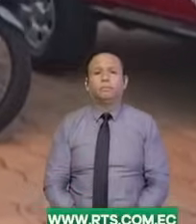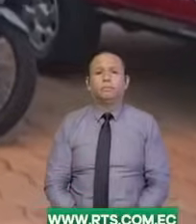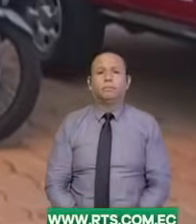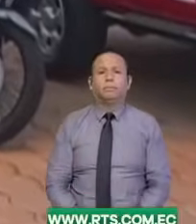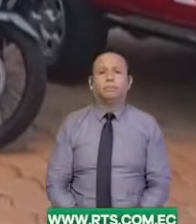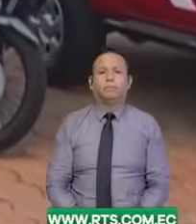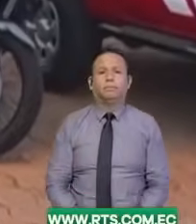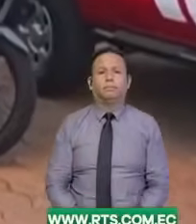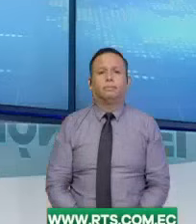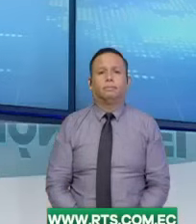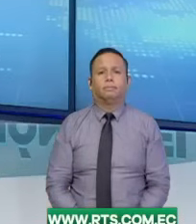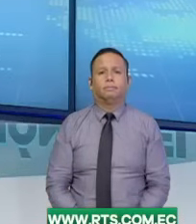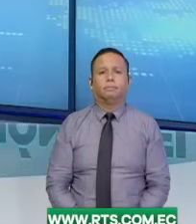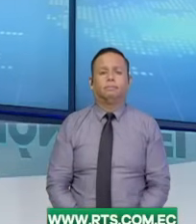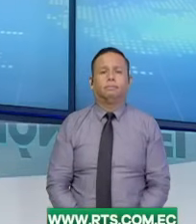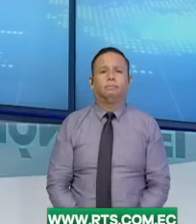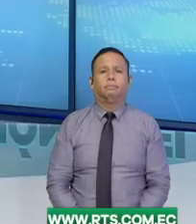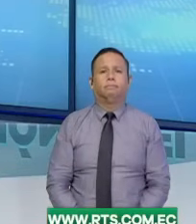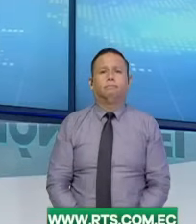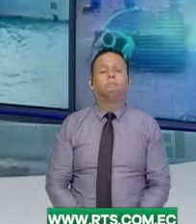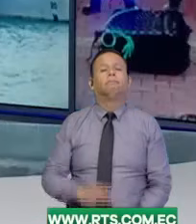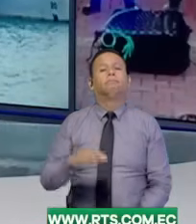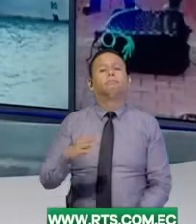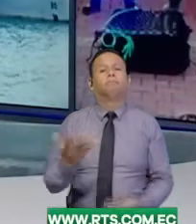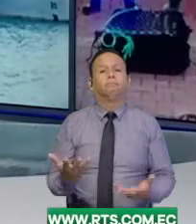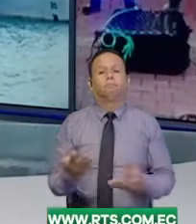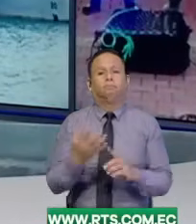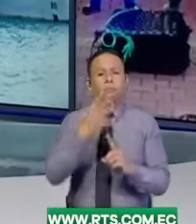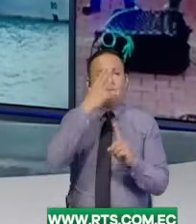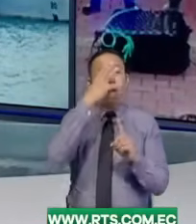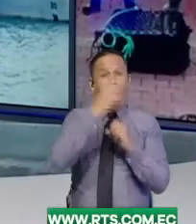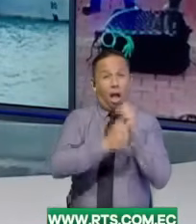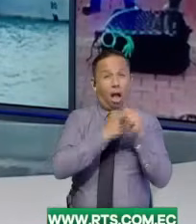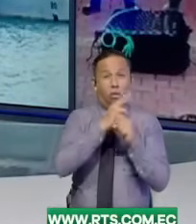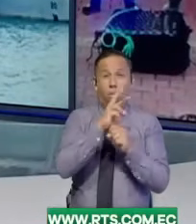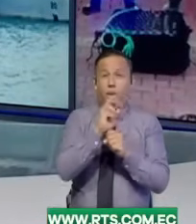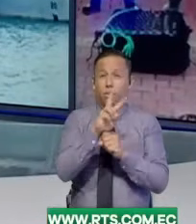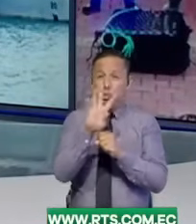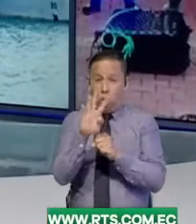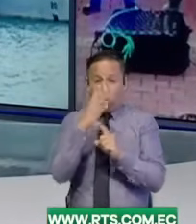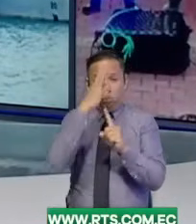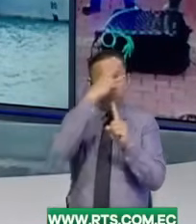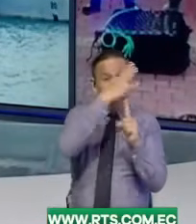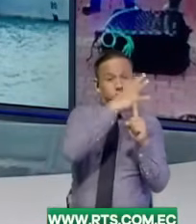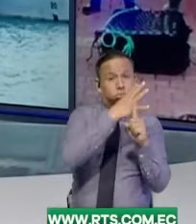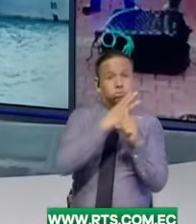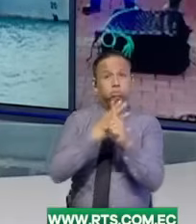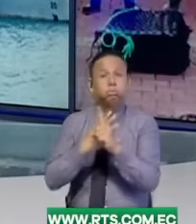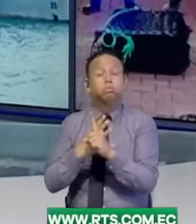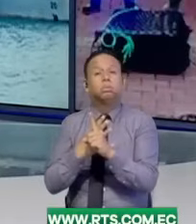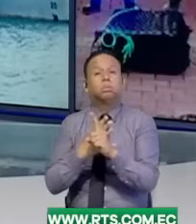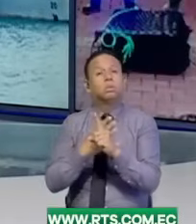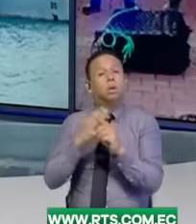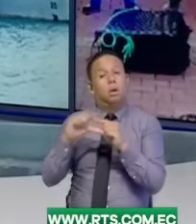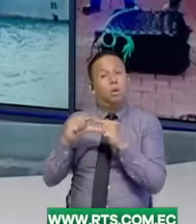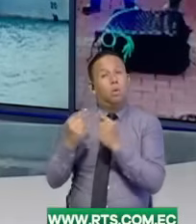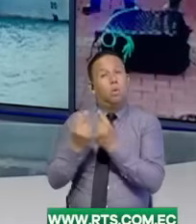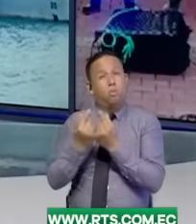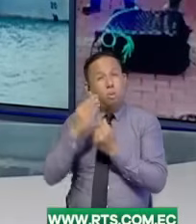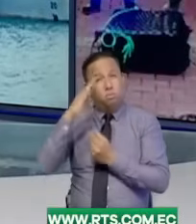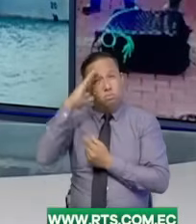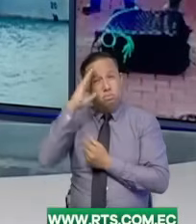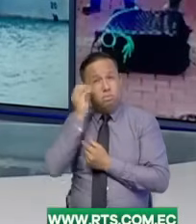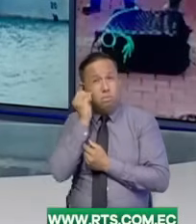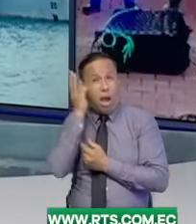Sánchez. En los primeros 4 meses de este año, la Armada del Ecuador, en coordinación con las armadas de